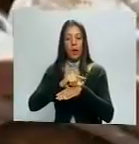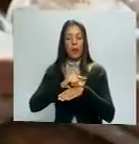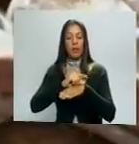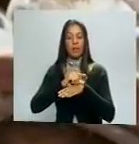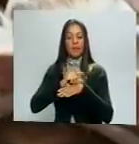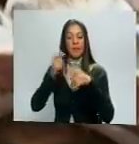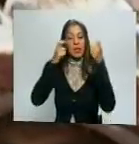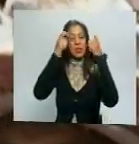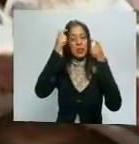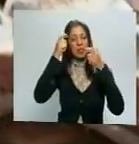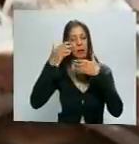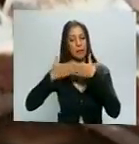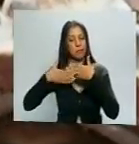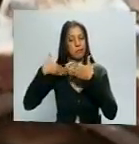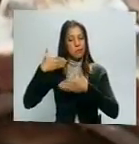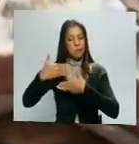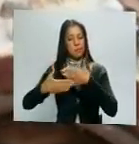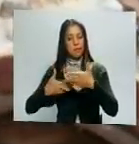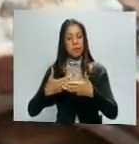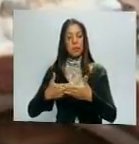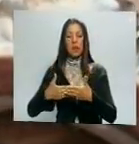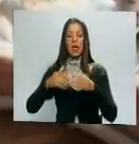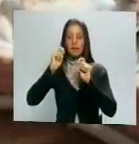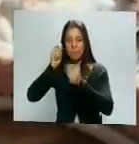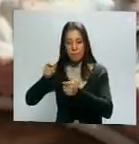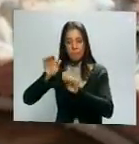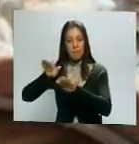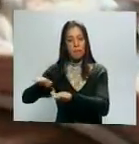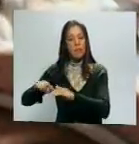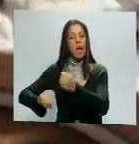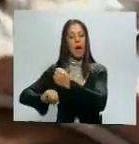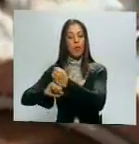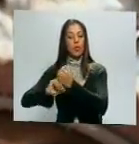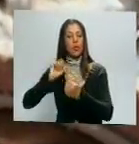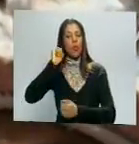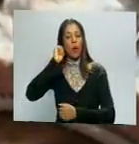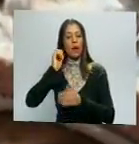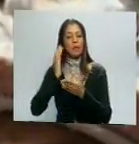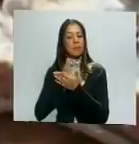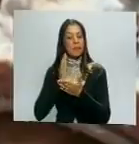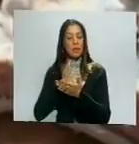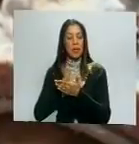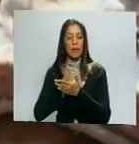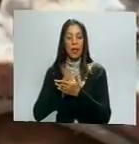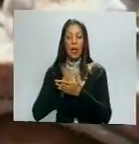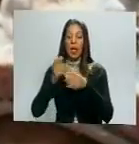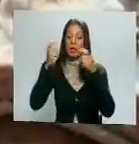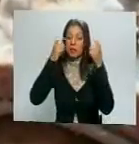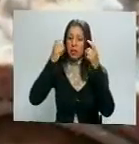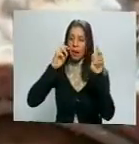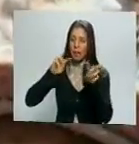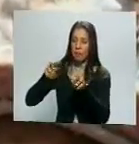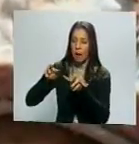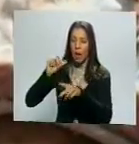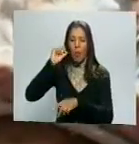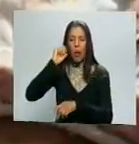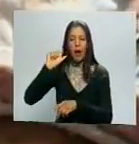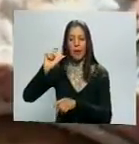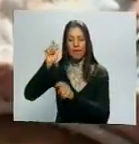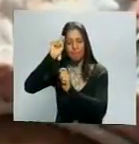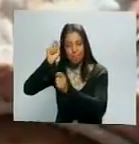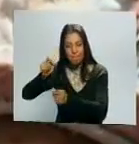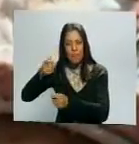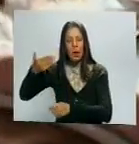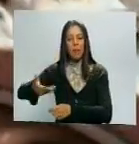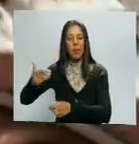el comandante Chávez hacia la mujer venezolana, viéndonos no solo como un objeto, sino como un sujeto protagónico